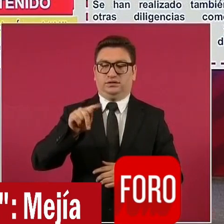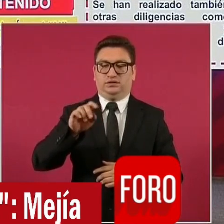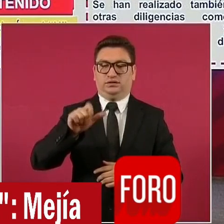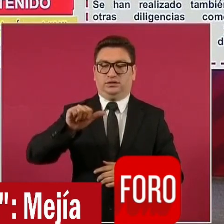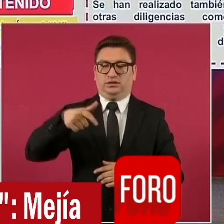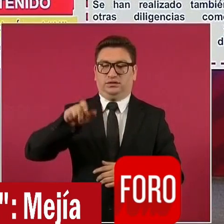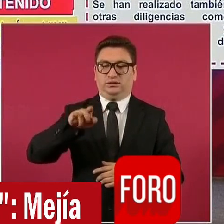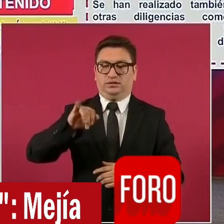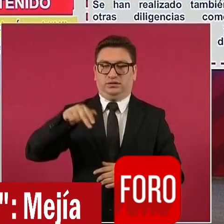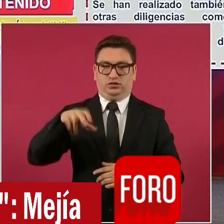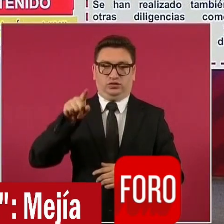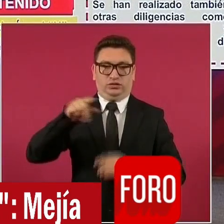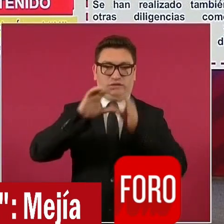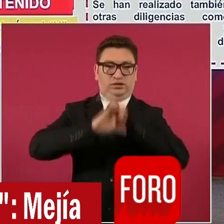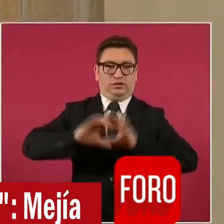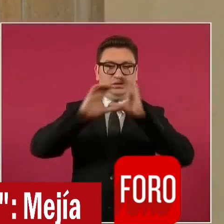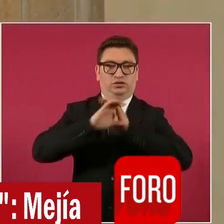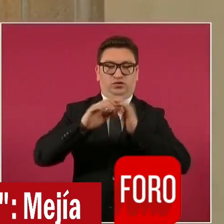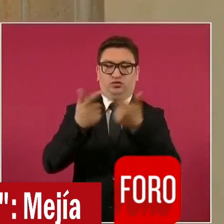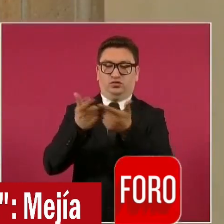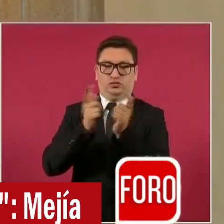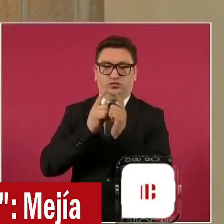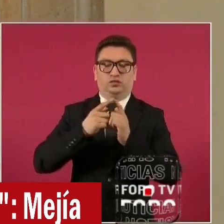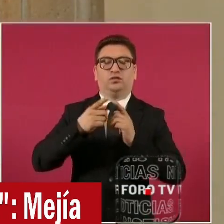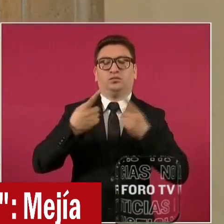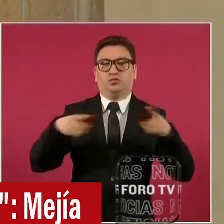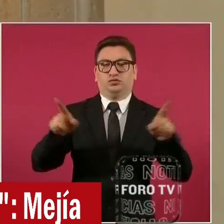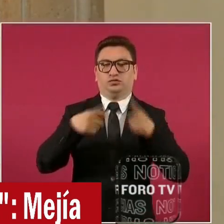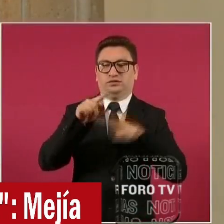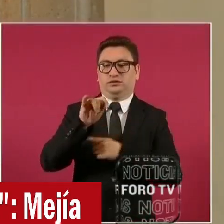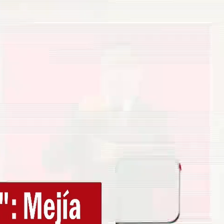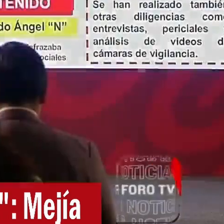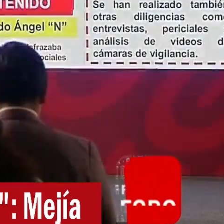el informe cero impunidad Esto ocurrió en la conferencia matutina